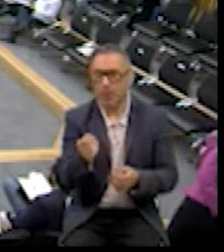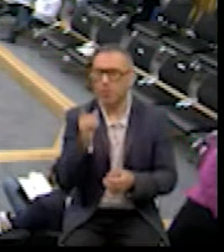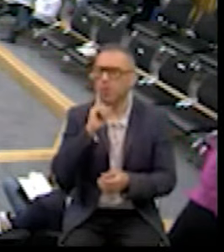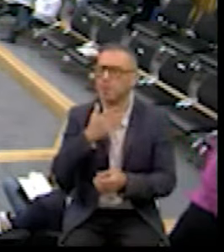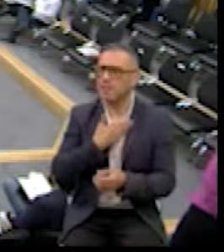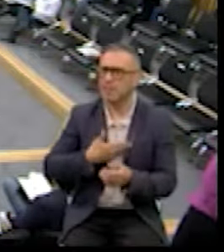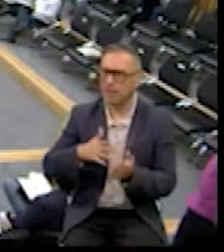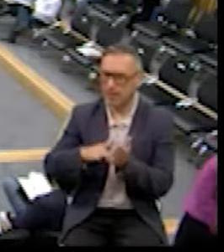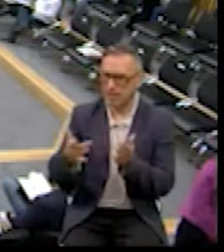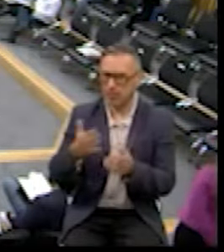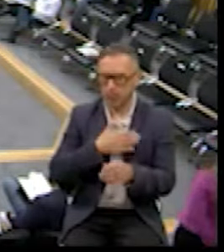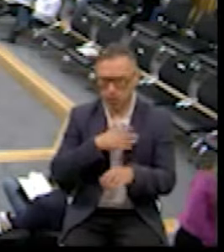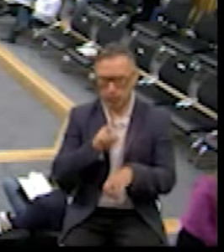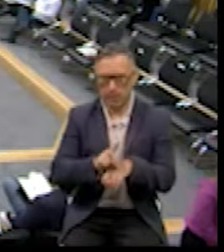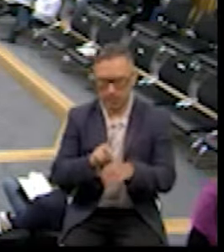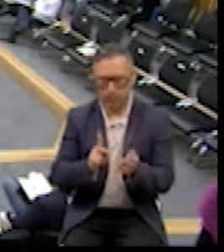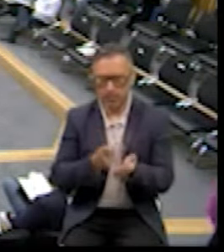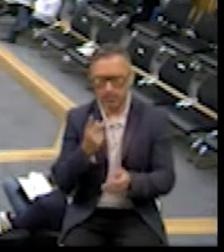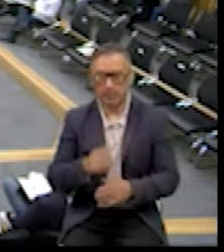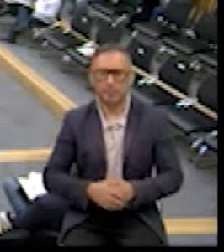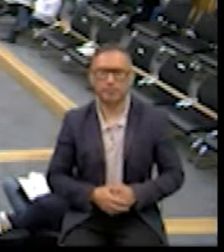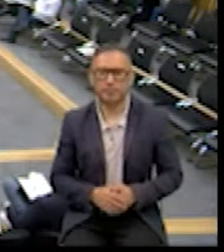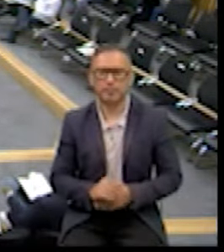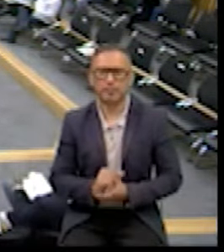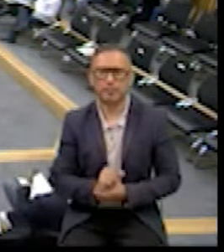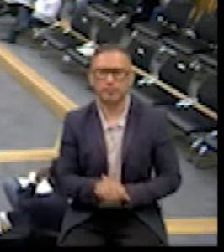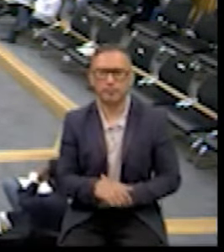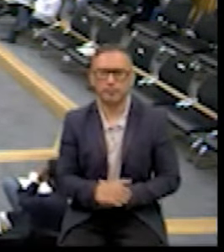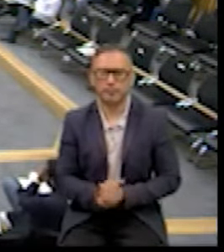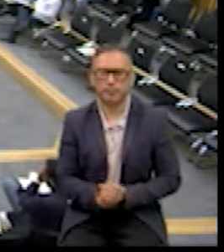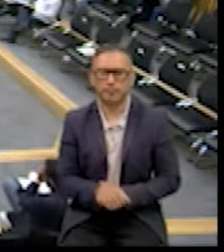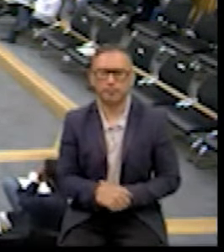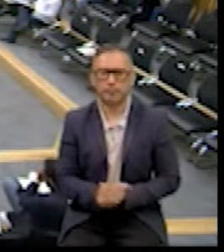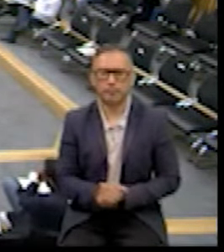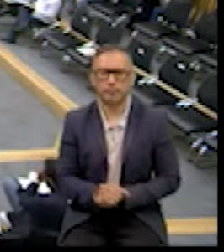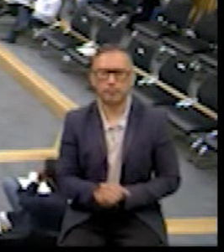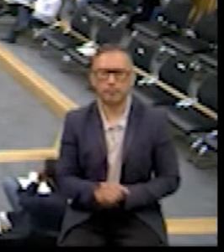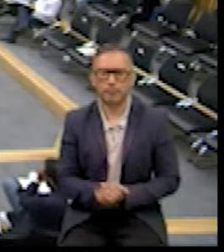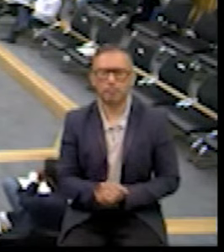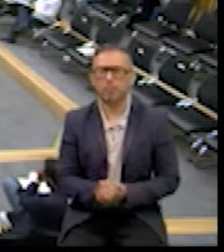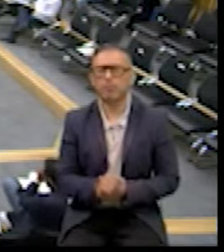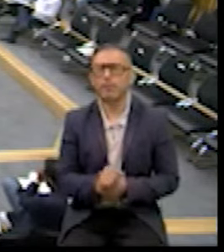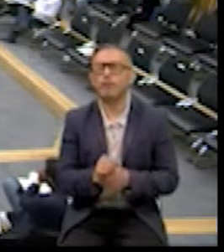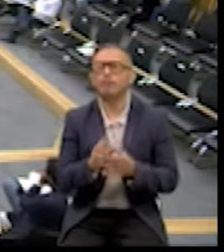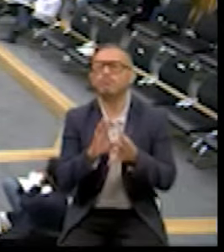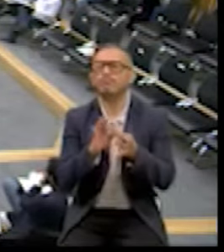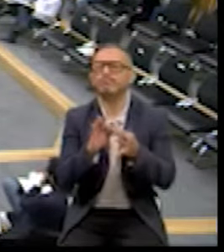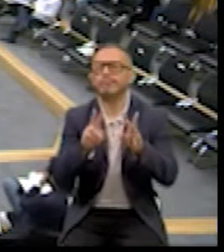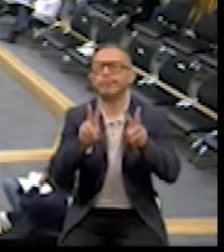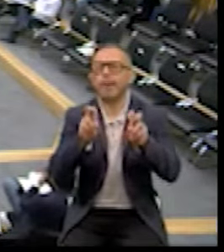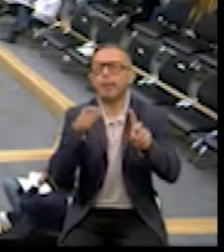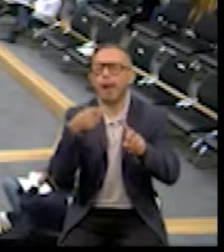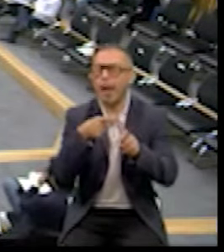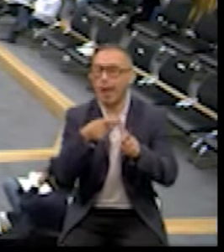puede ganar? Pues yo lo dudo. Entonces, a lo mejor eso lo disuade en las próximas semanas de ser